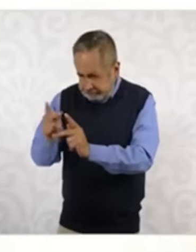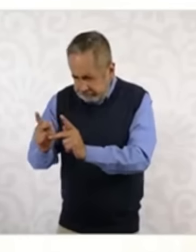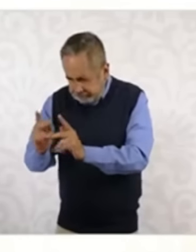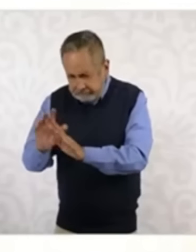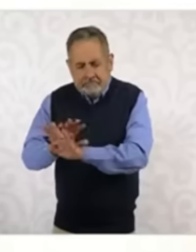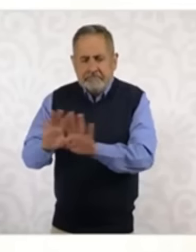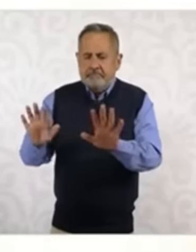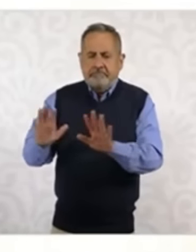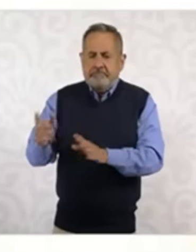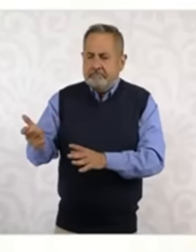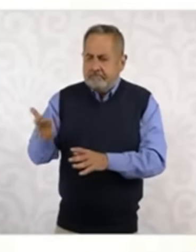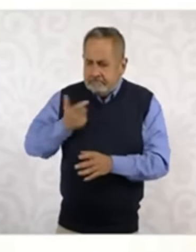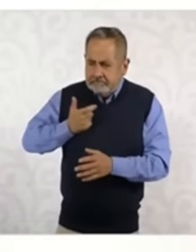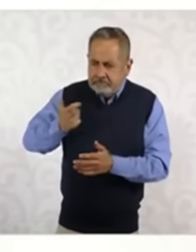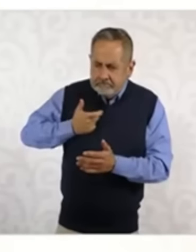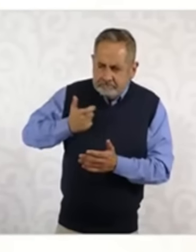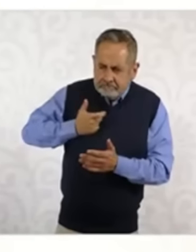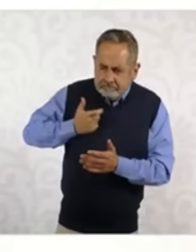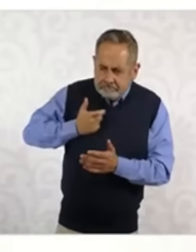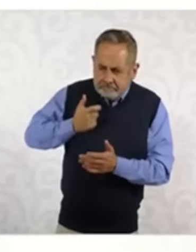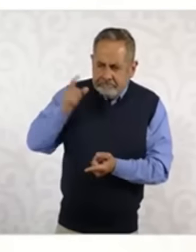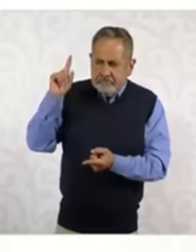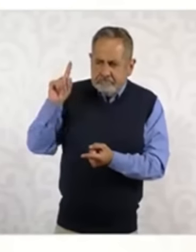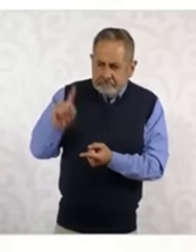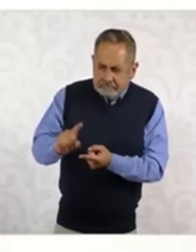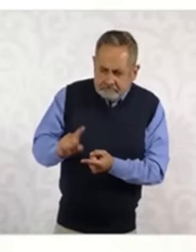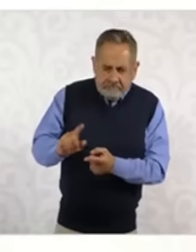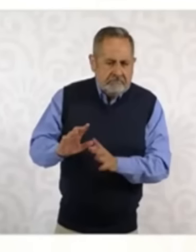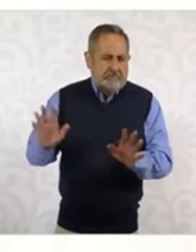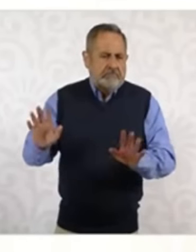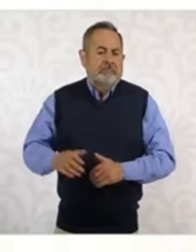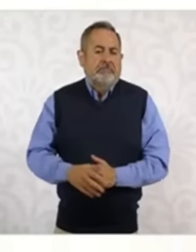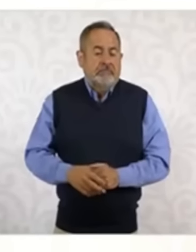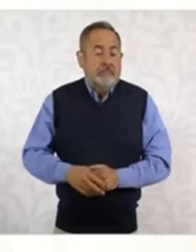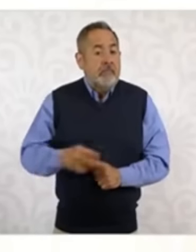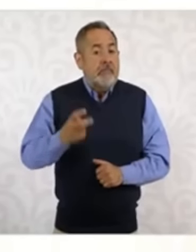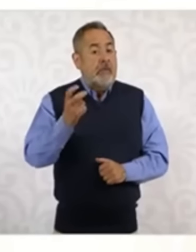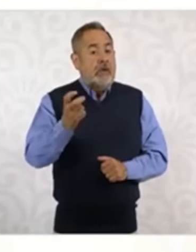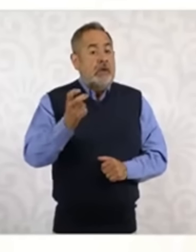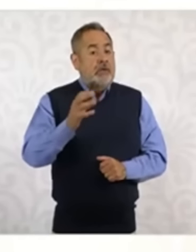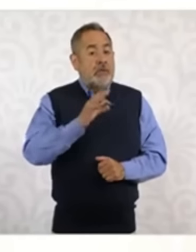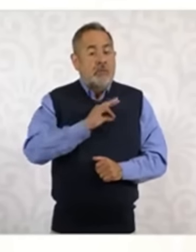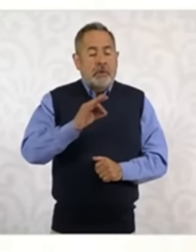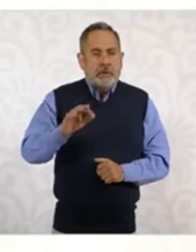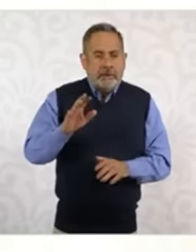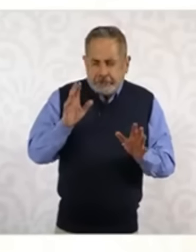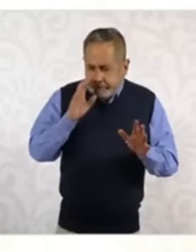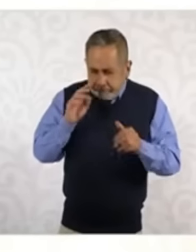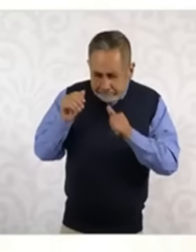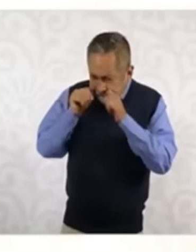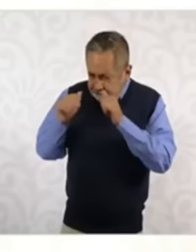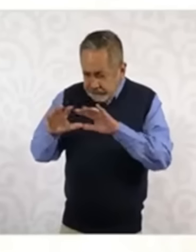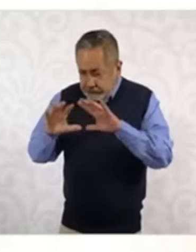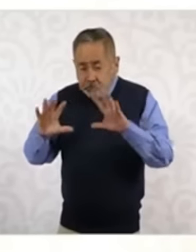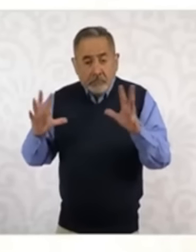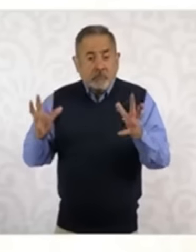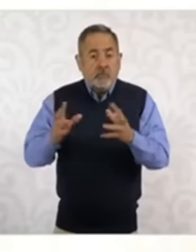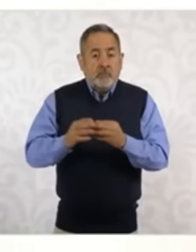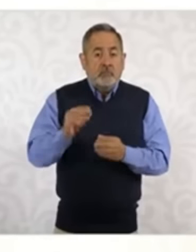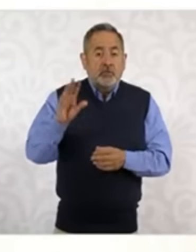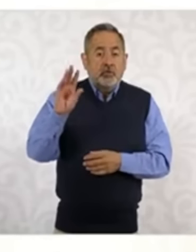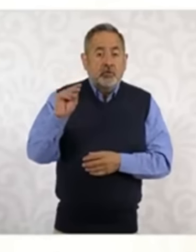esta acción que ha instruido la Presidenta nos va a permitir atender al